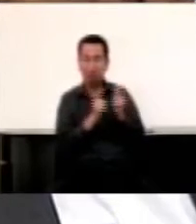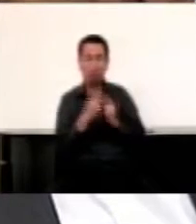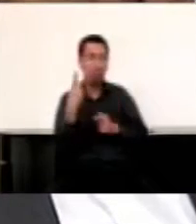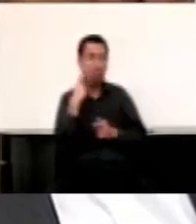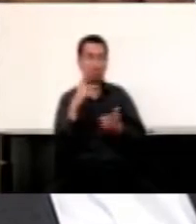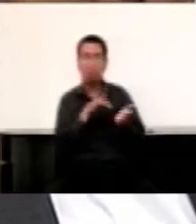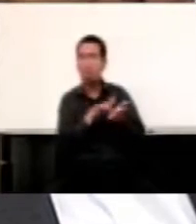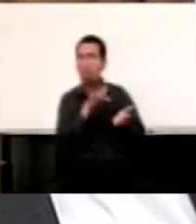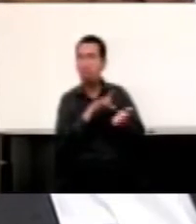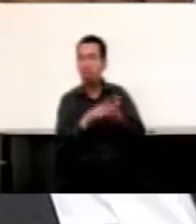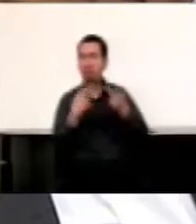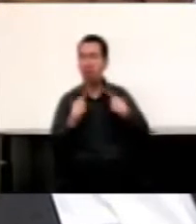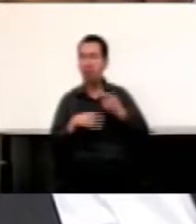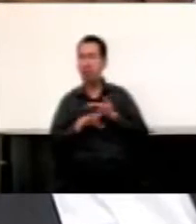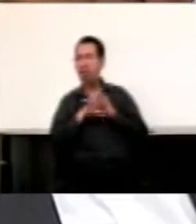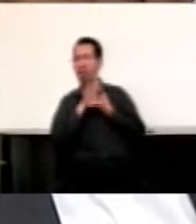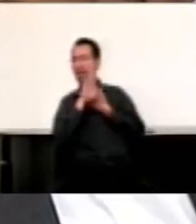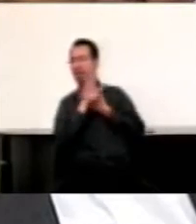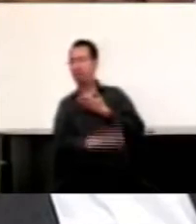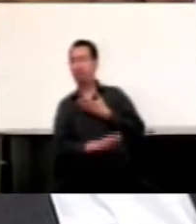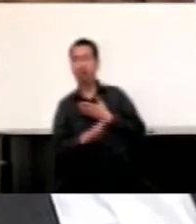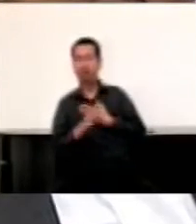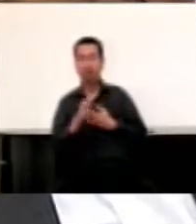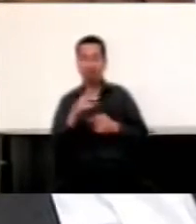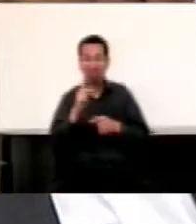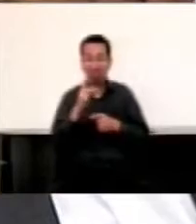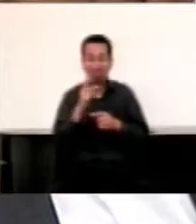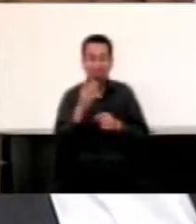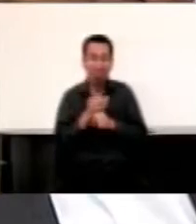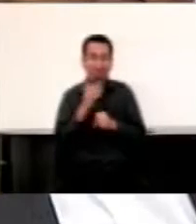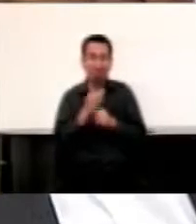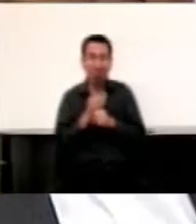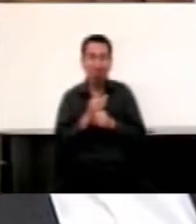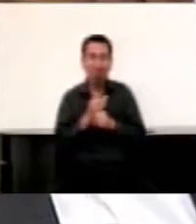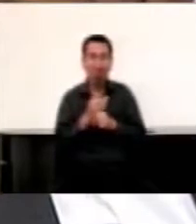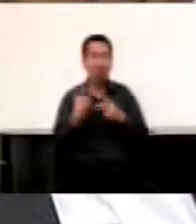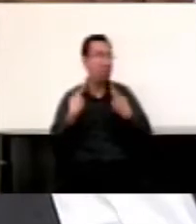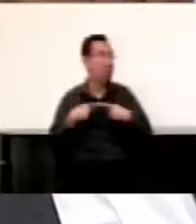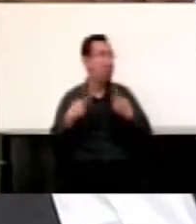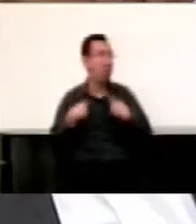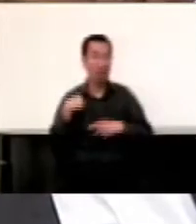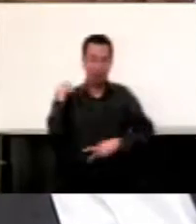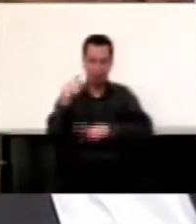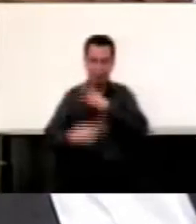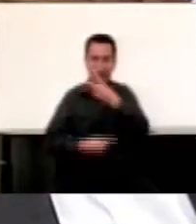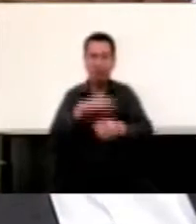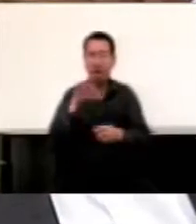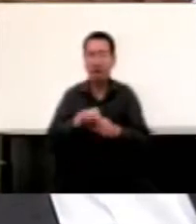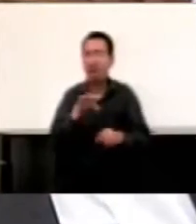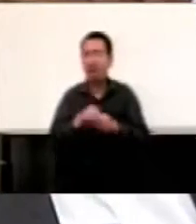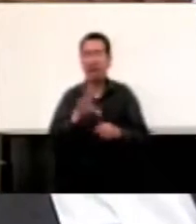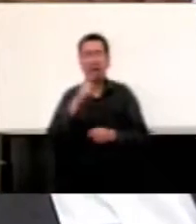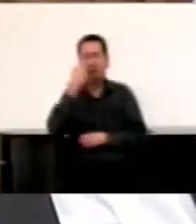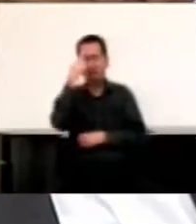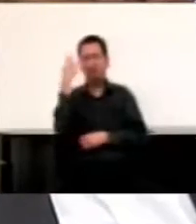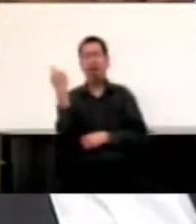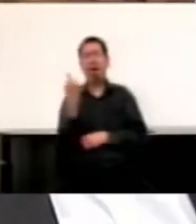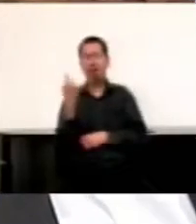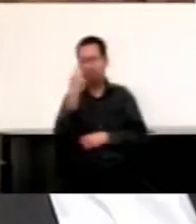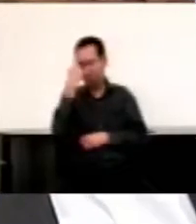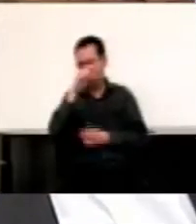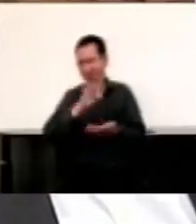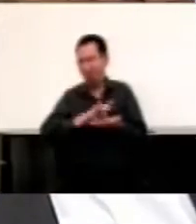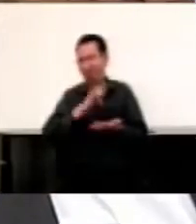políticos, generando a su vez una creciente volatilidad electoral. Es decir, el electorado cada